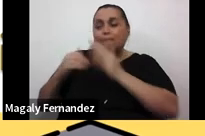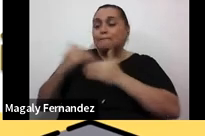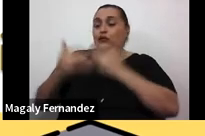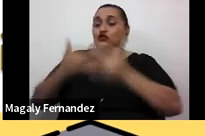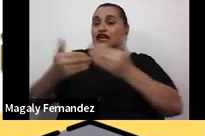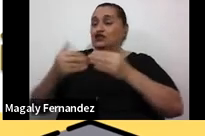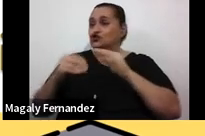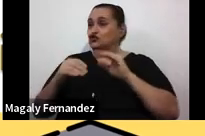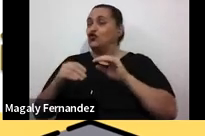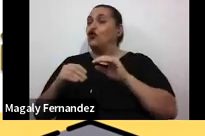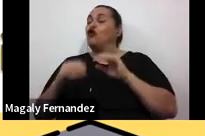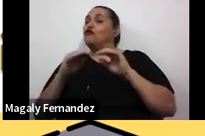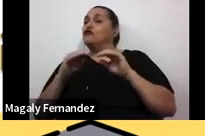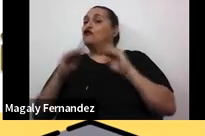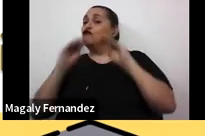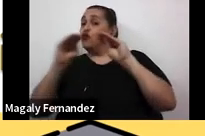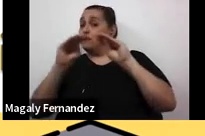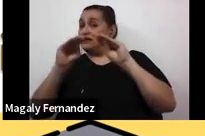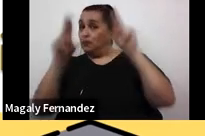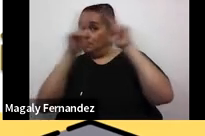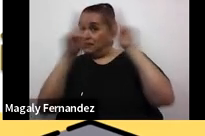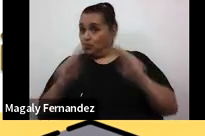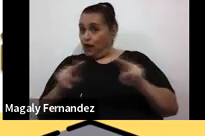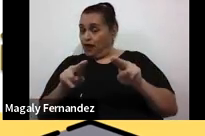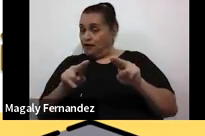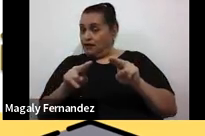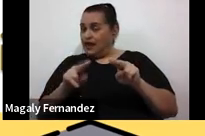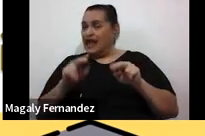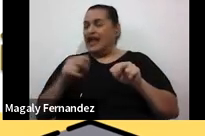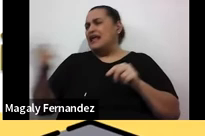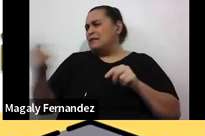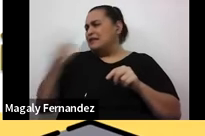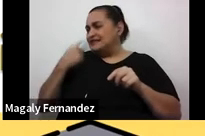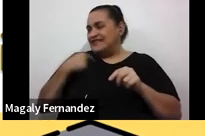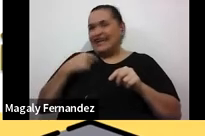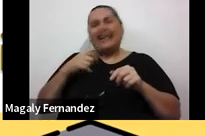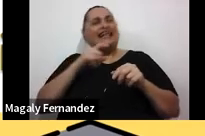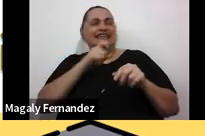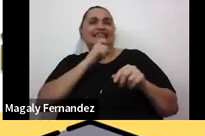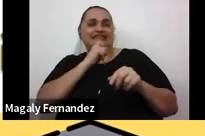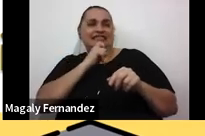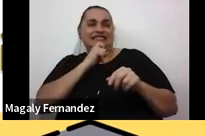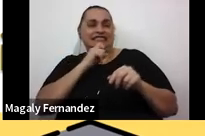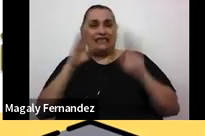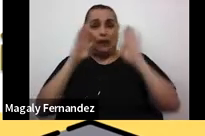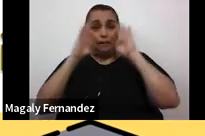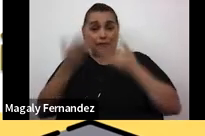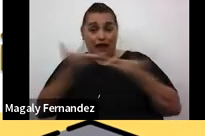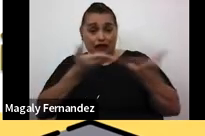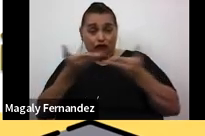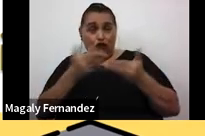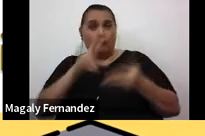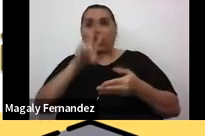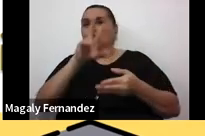formación a nivel virtual y y le decía que tirada porque la plataforma que están utilizando no